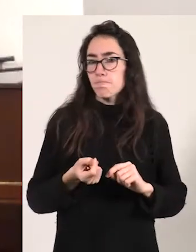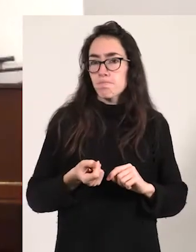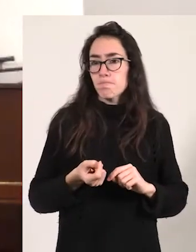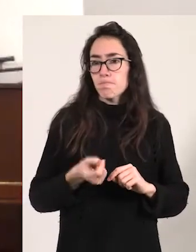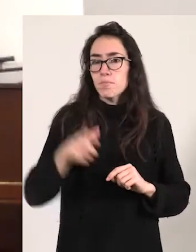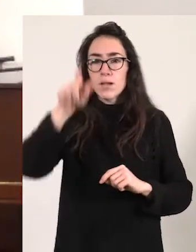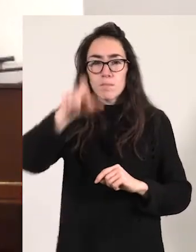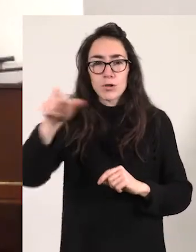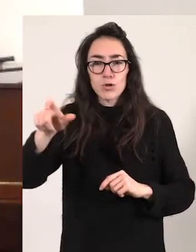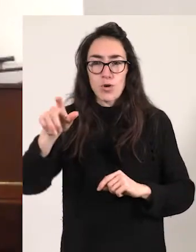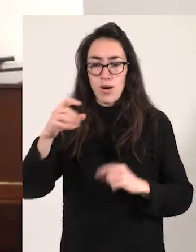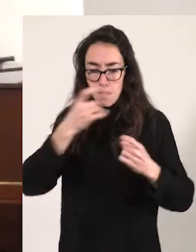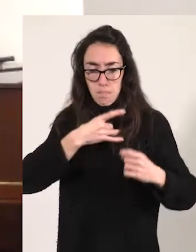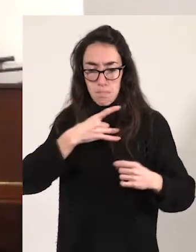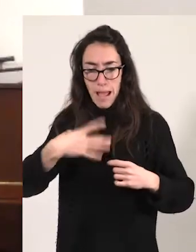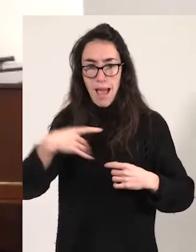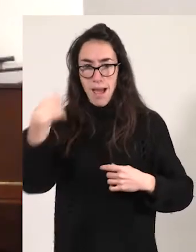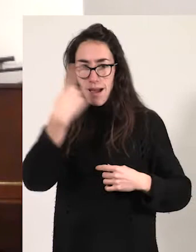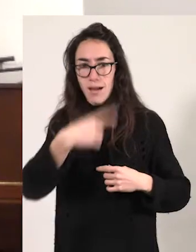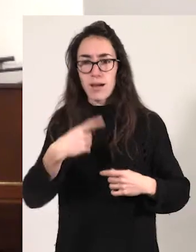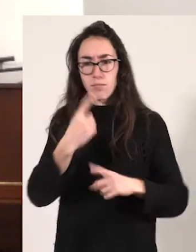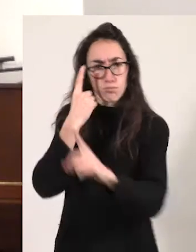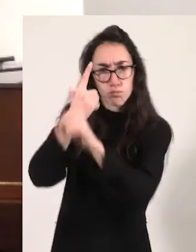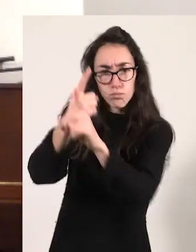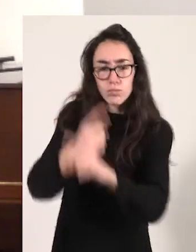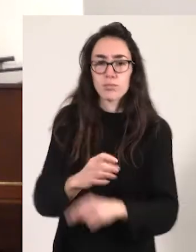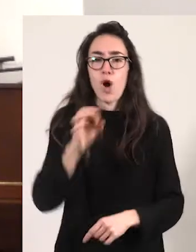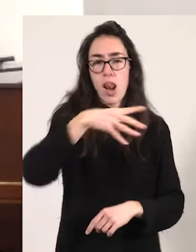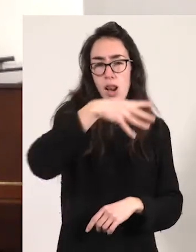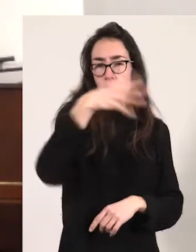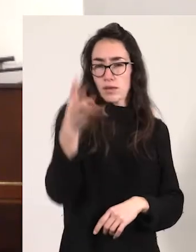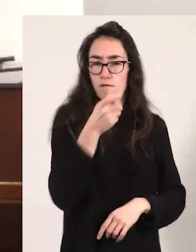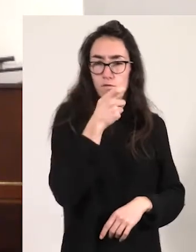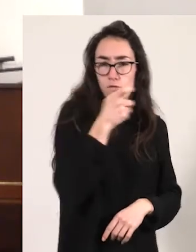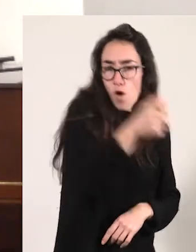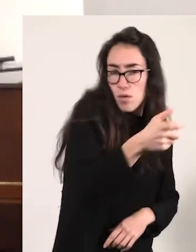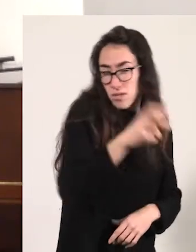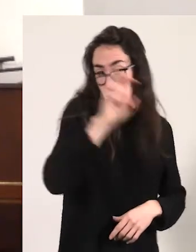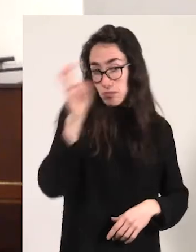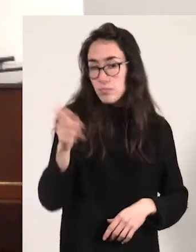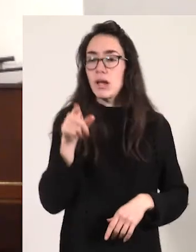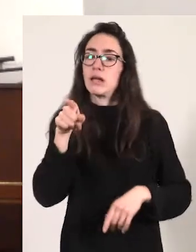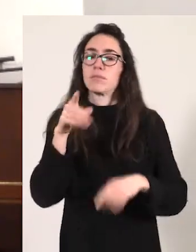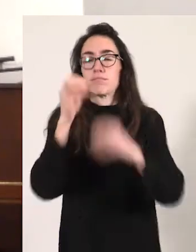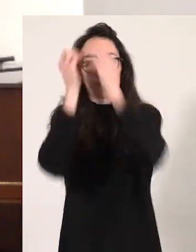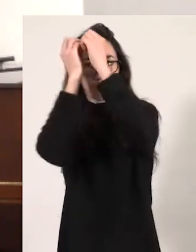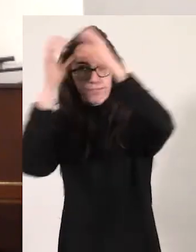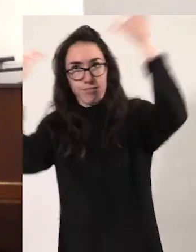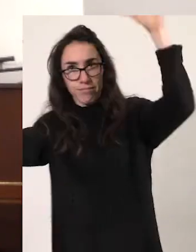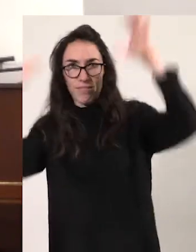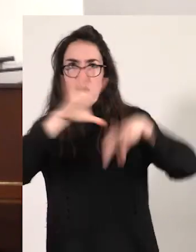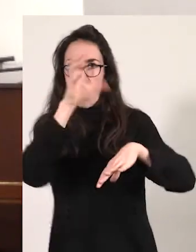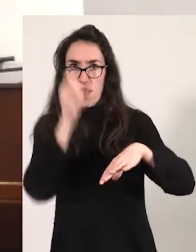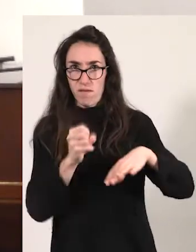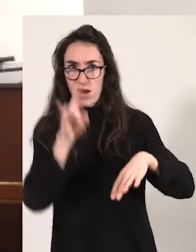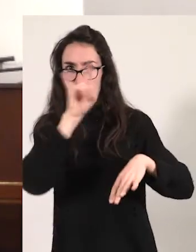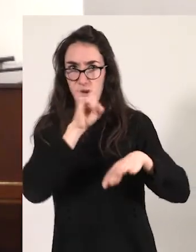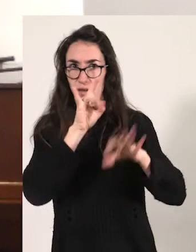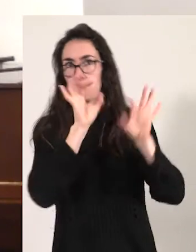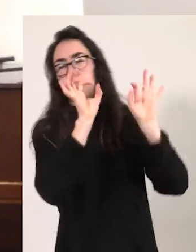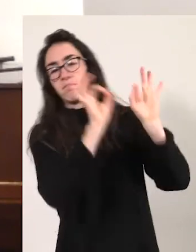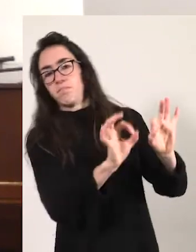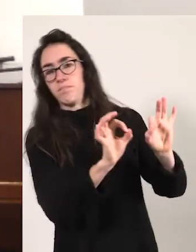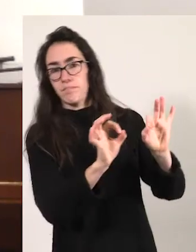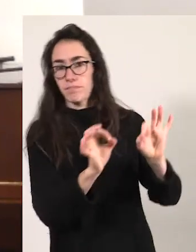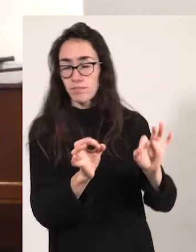dictadores, ataques a personas con albinismo, LGTBI-fobia. Así es como se lee ese África